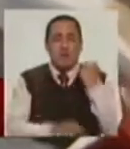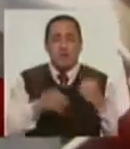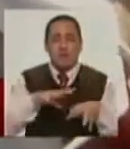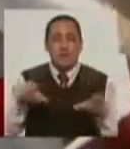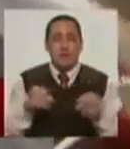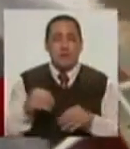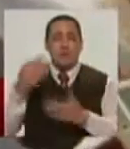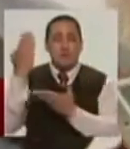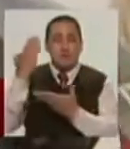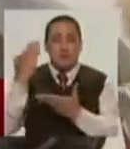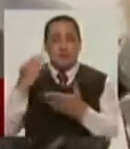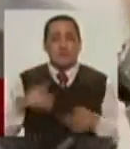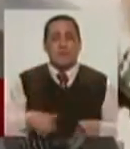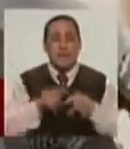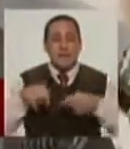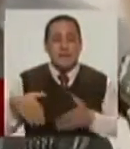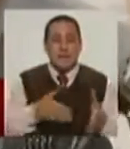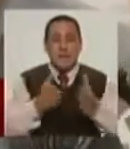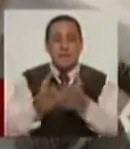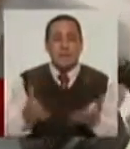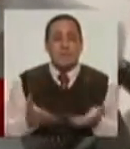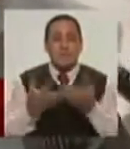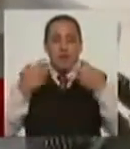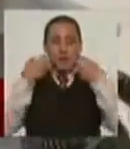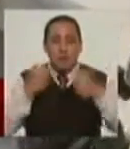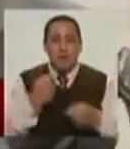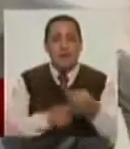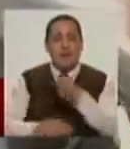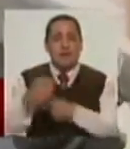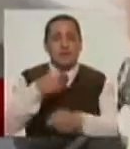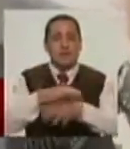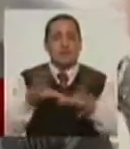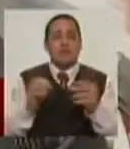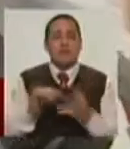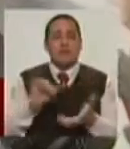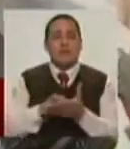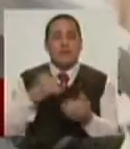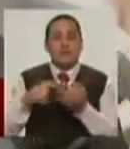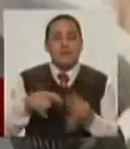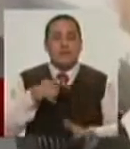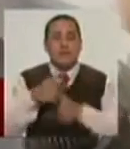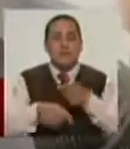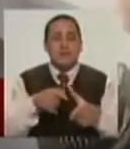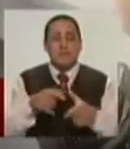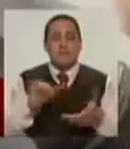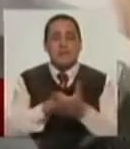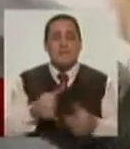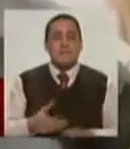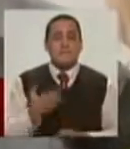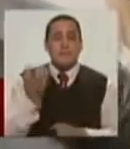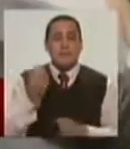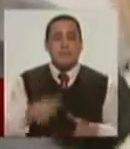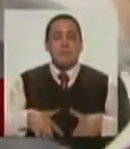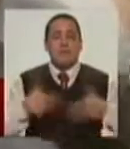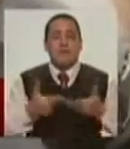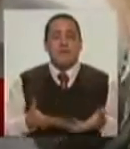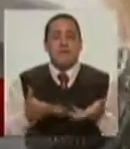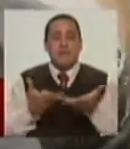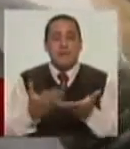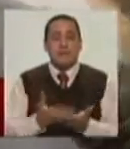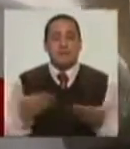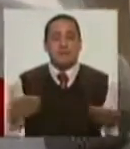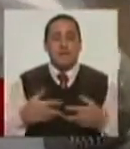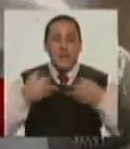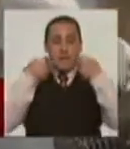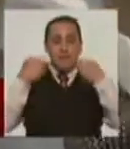de Piura. Esta carretera va a poder crear un mercado interno donde los productores de papa puedan llevar sus productos